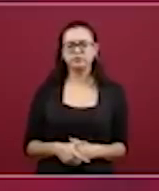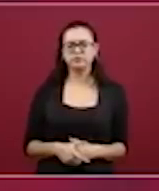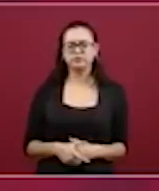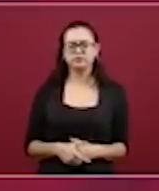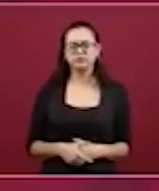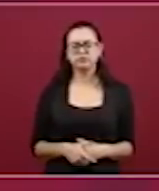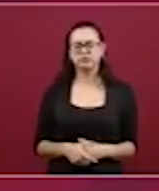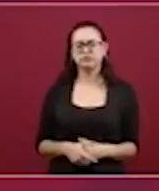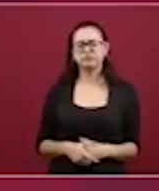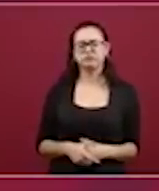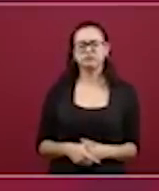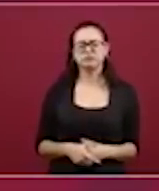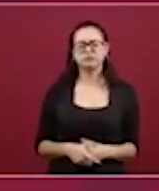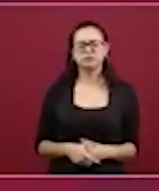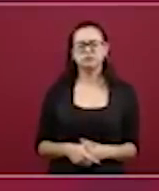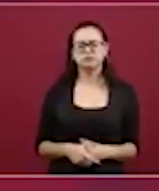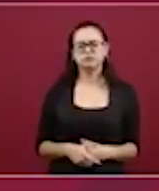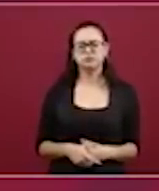partidos